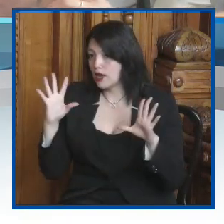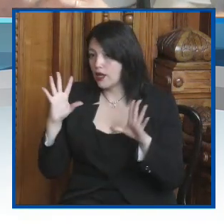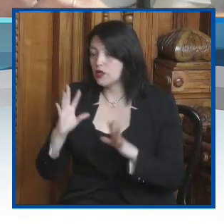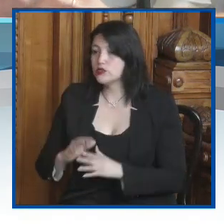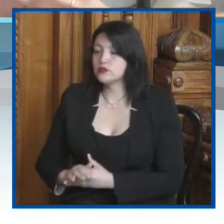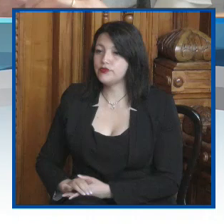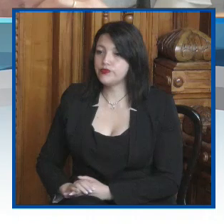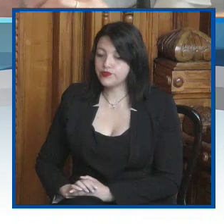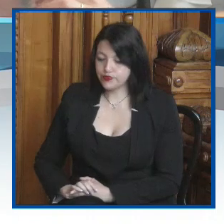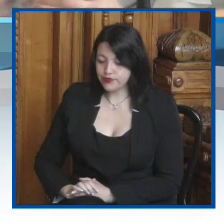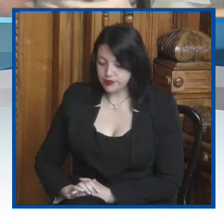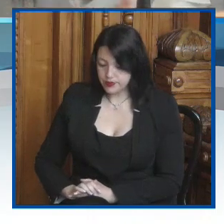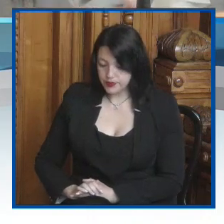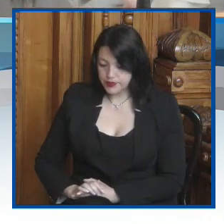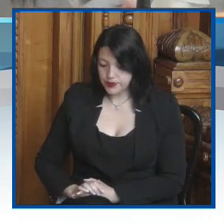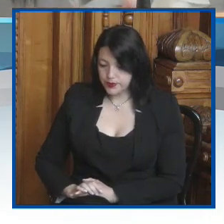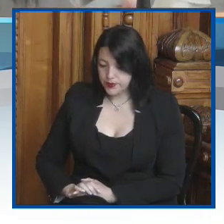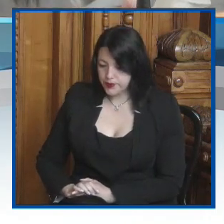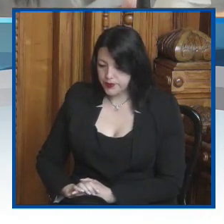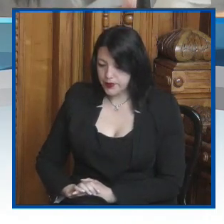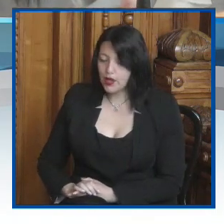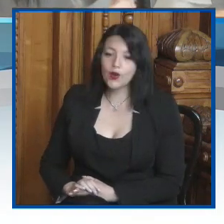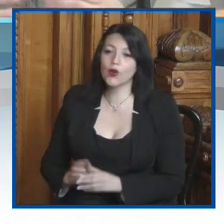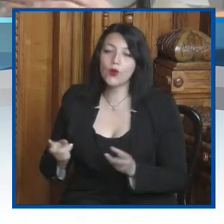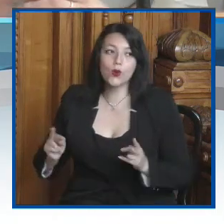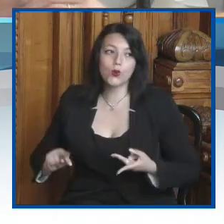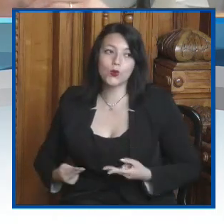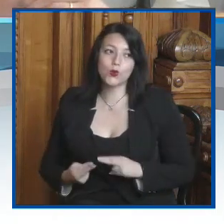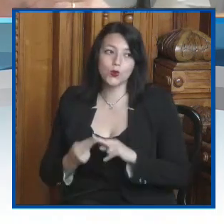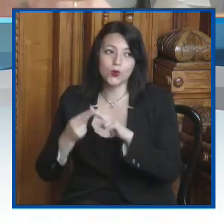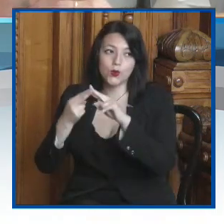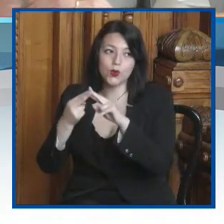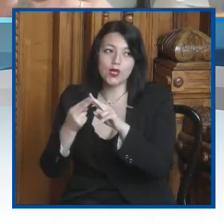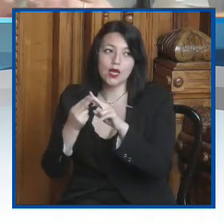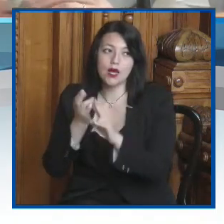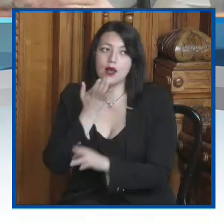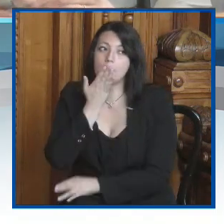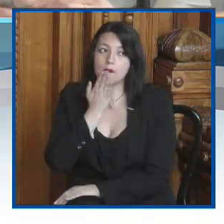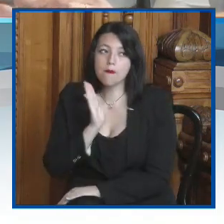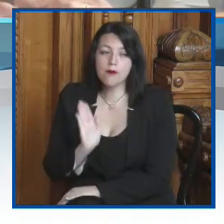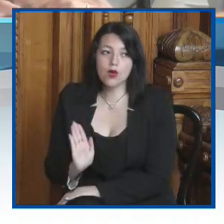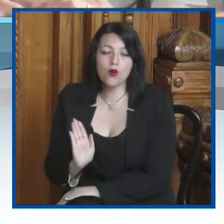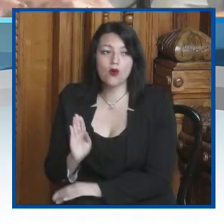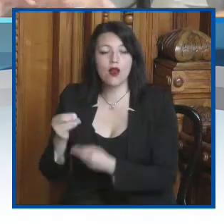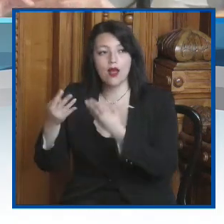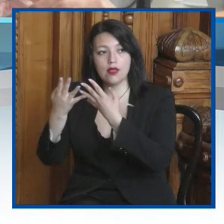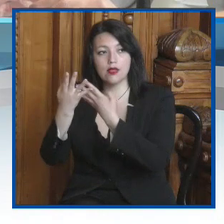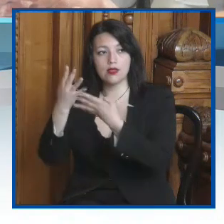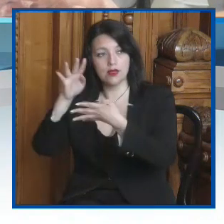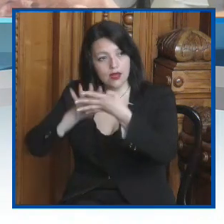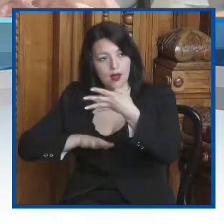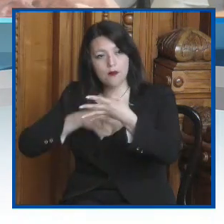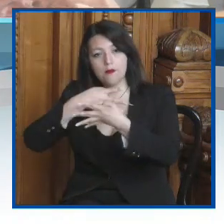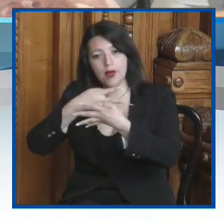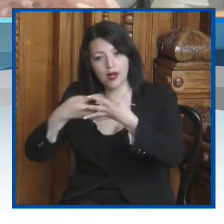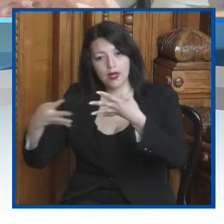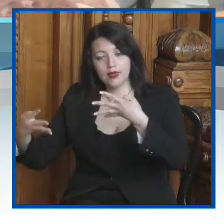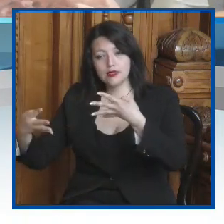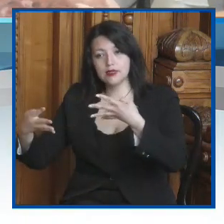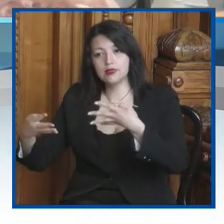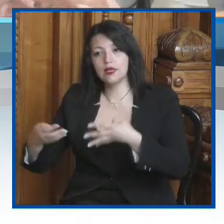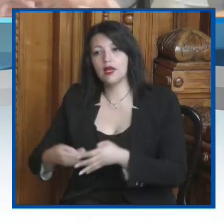contándoles. Claramente contribuye la democracia, la transparencia. Eso es indudable,